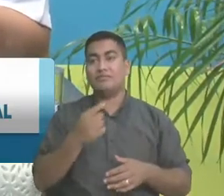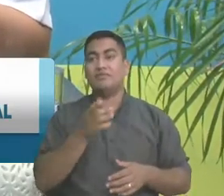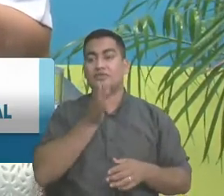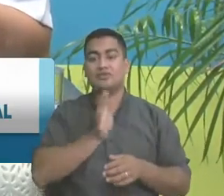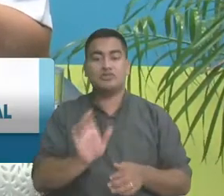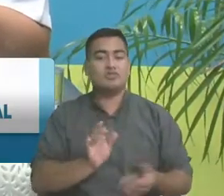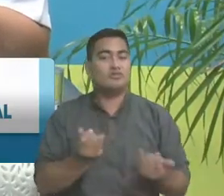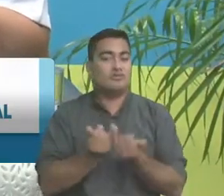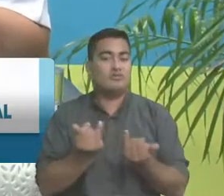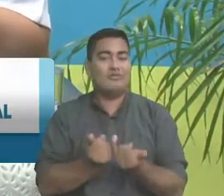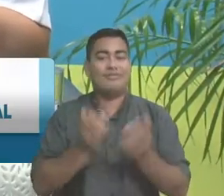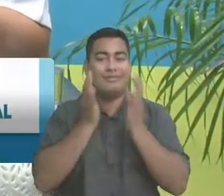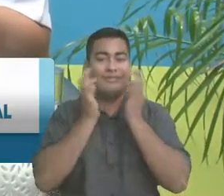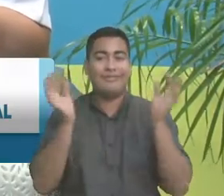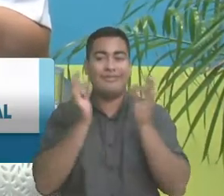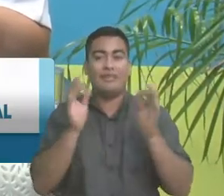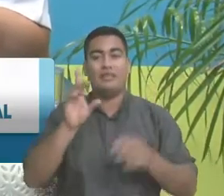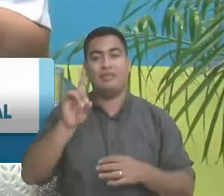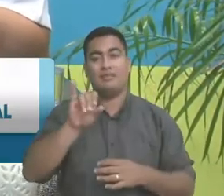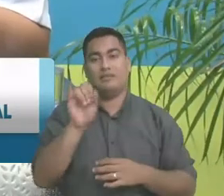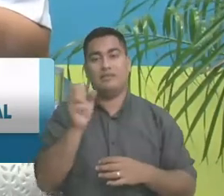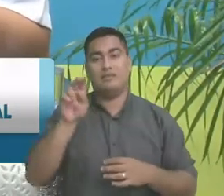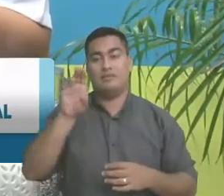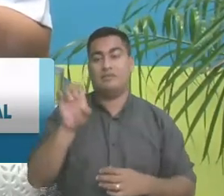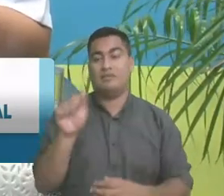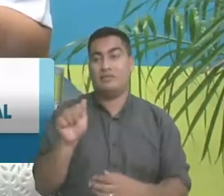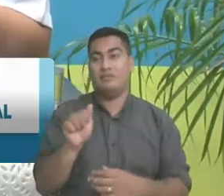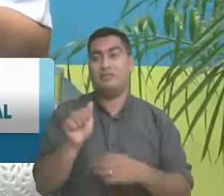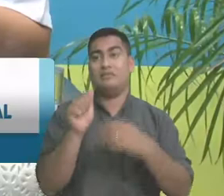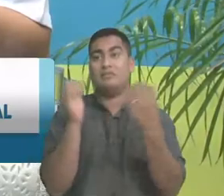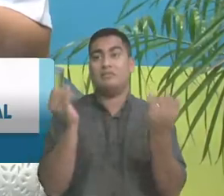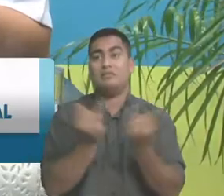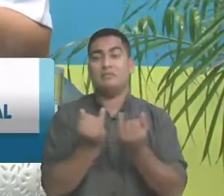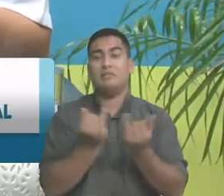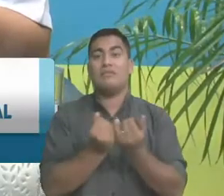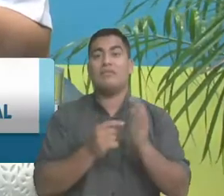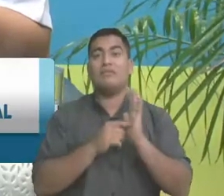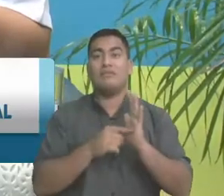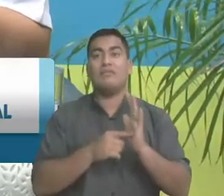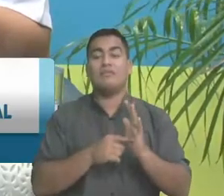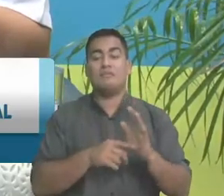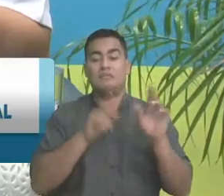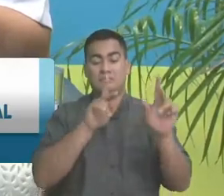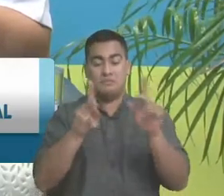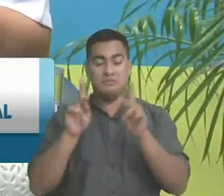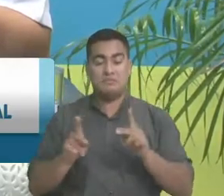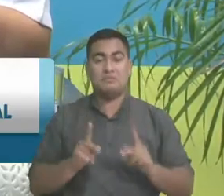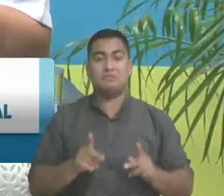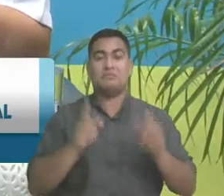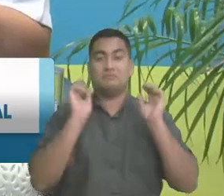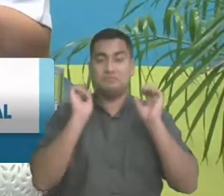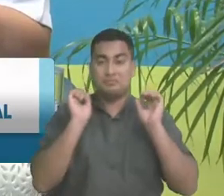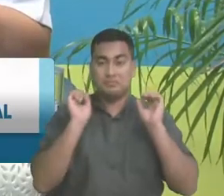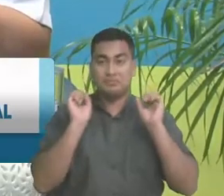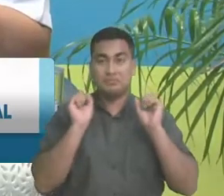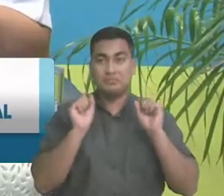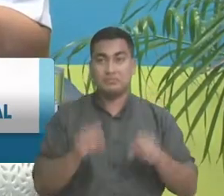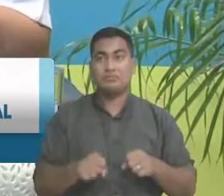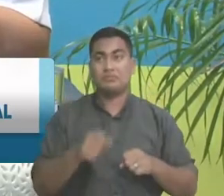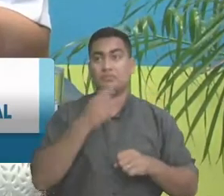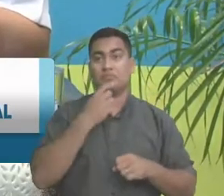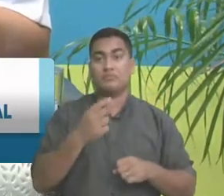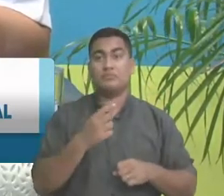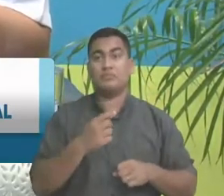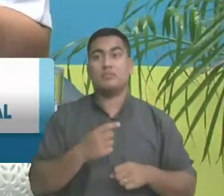gatito. Entonces, esa disnea y esa sibilancia que se siente cuando ocultamos a los pacientes, entonces lo podemos contrarrestar con el